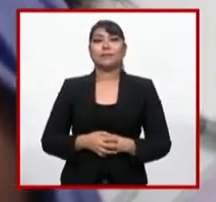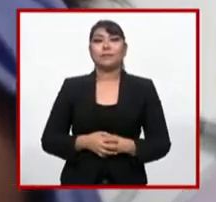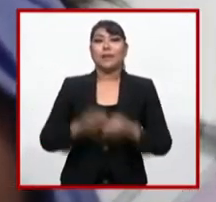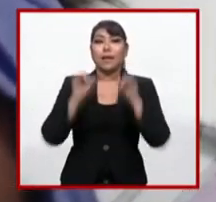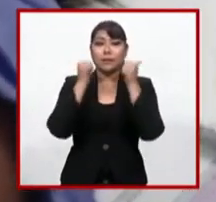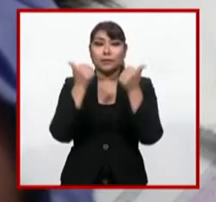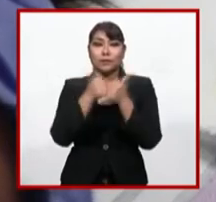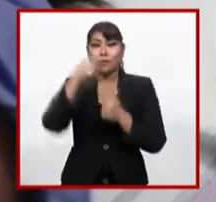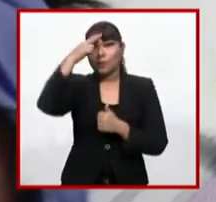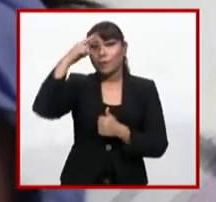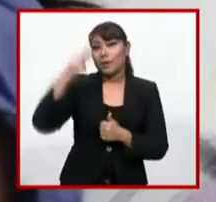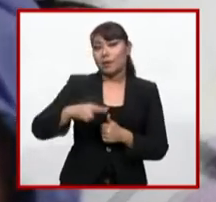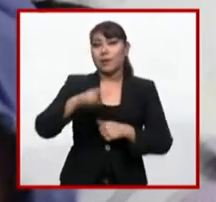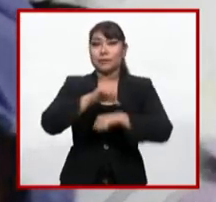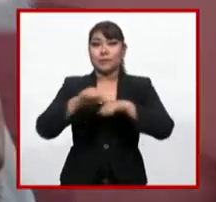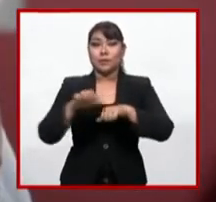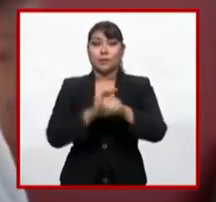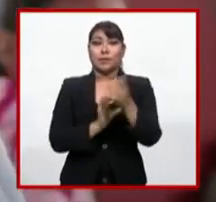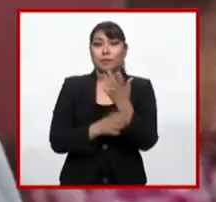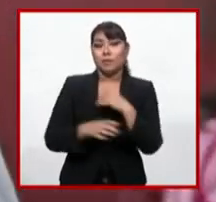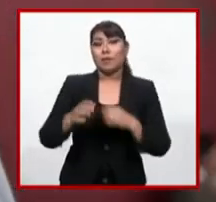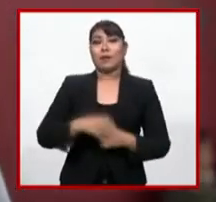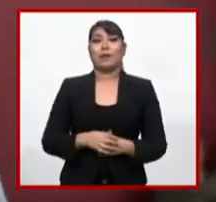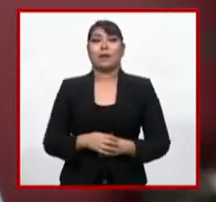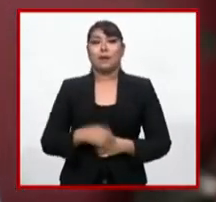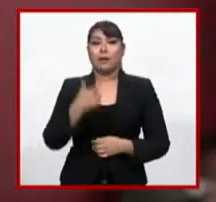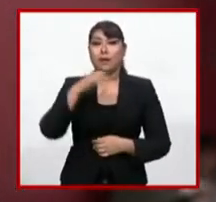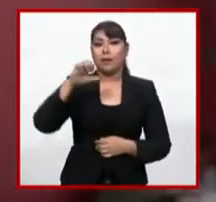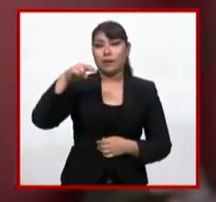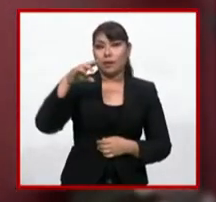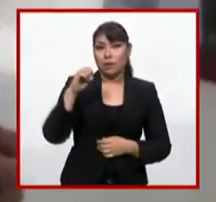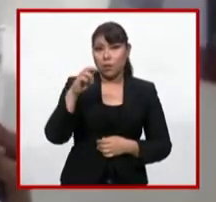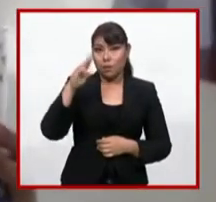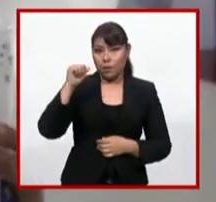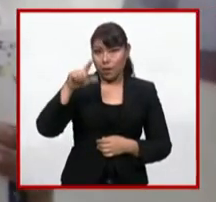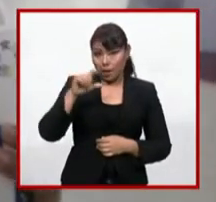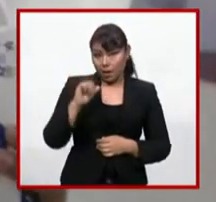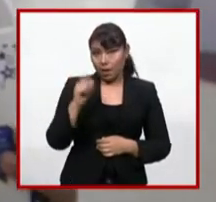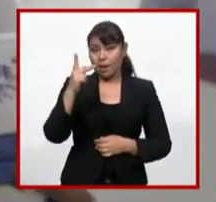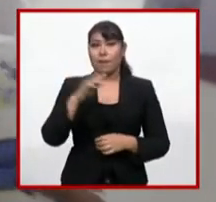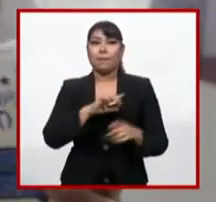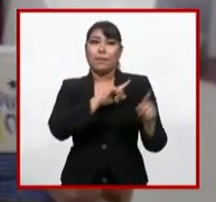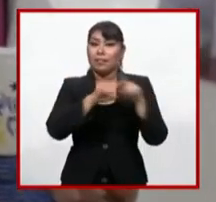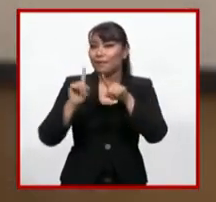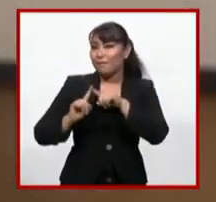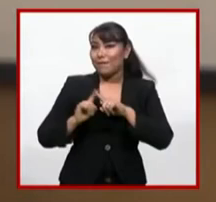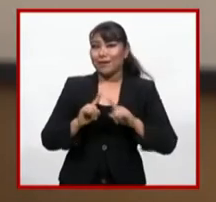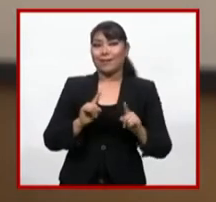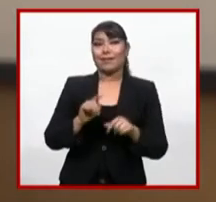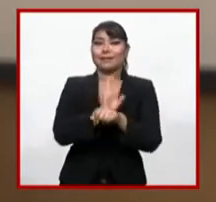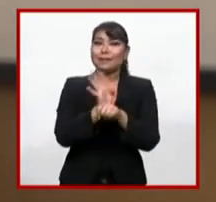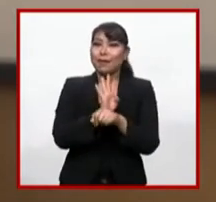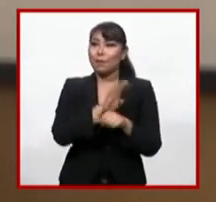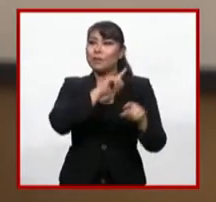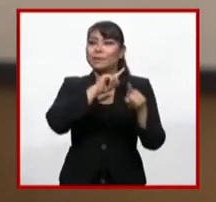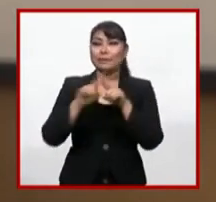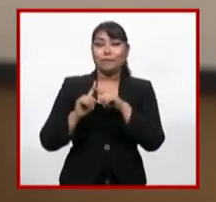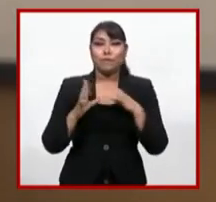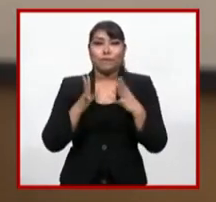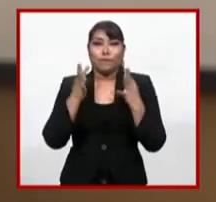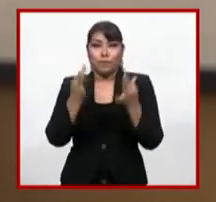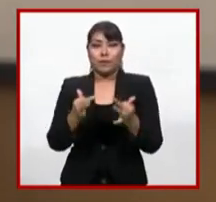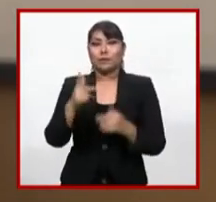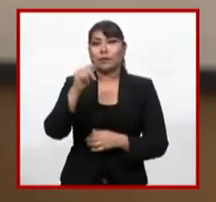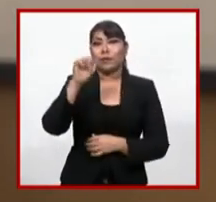la Asociación Mexicana de Cirugía de Manos, a la UNAM, a Genoma Lab, a Crimex, a SUD, a la Fundación Cinépolis, a la Fundación